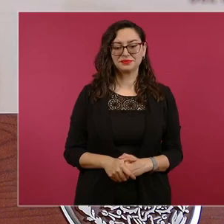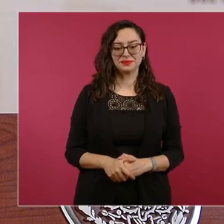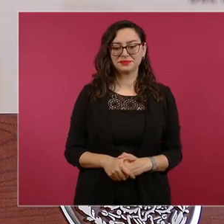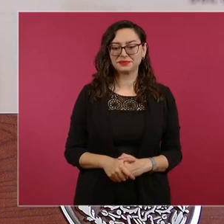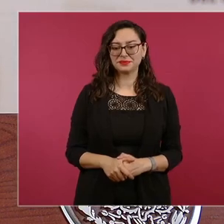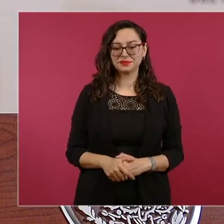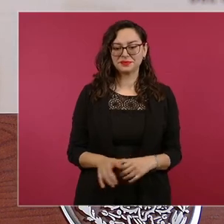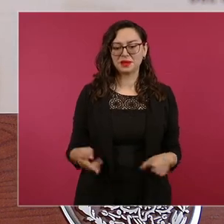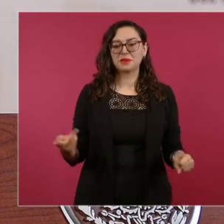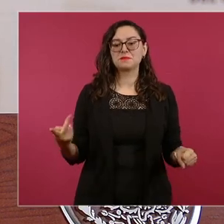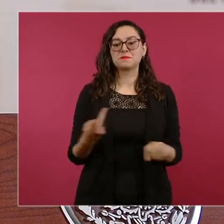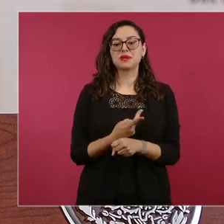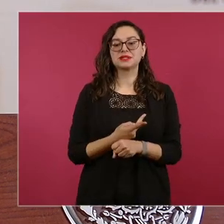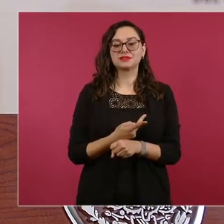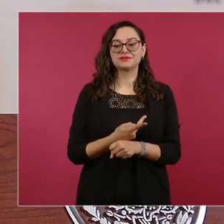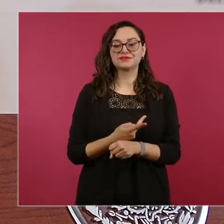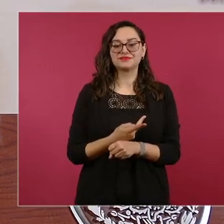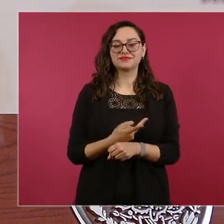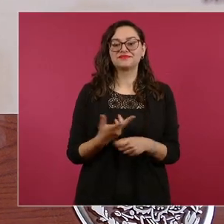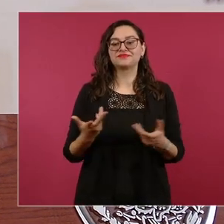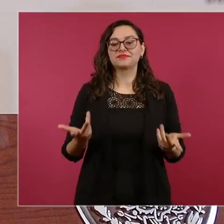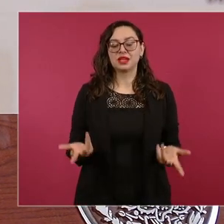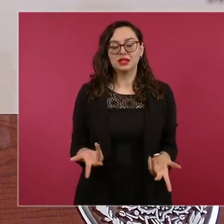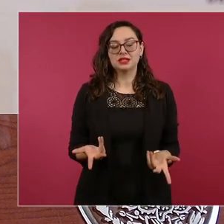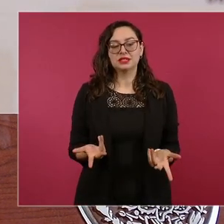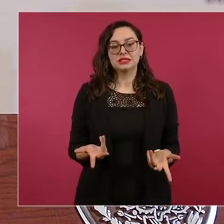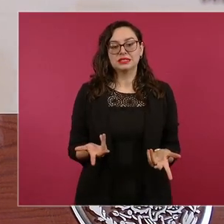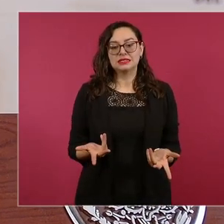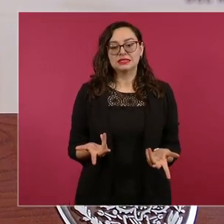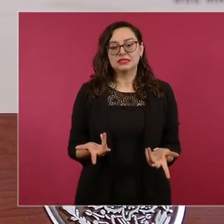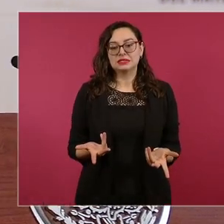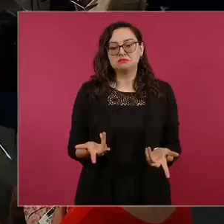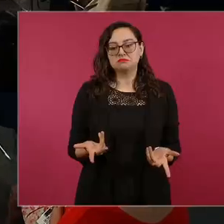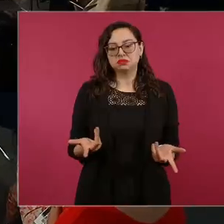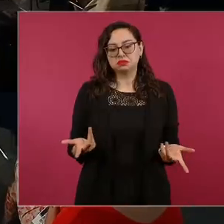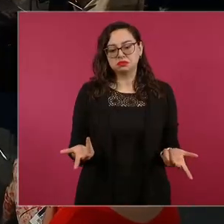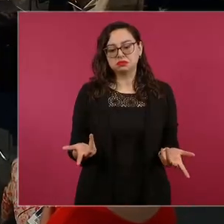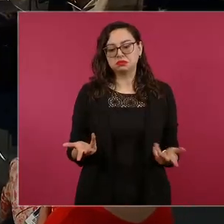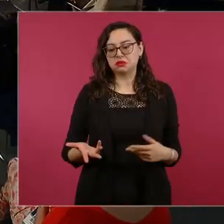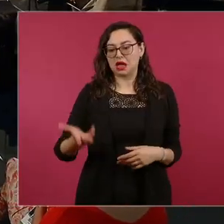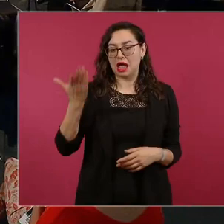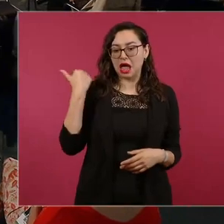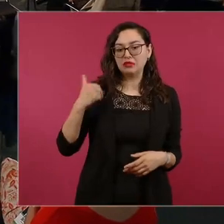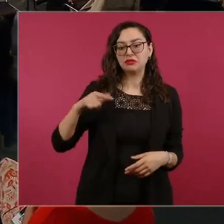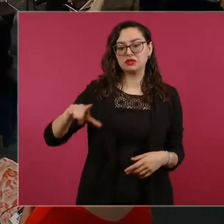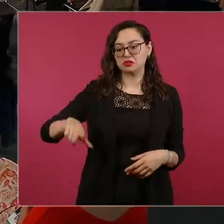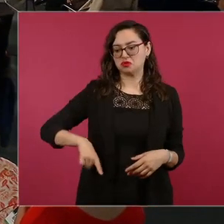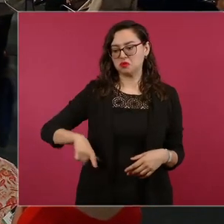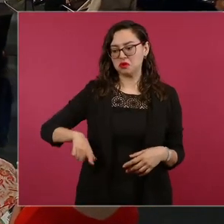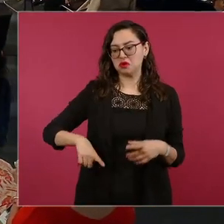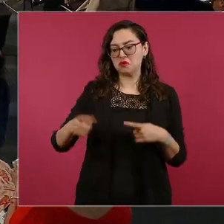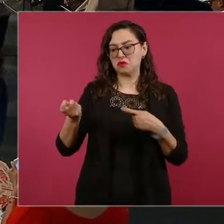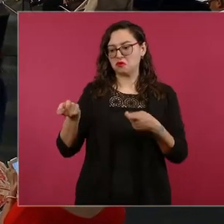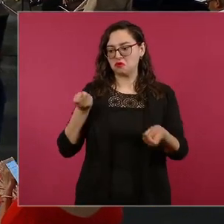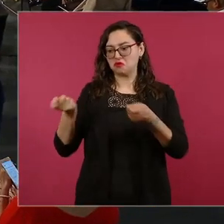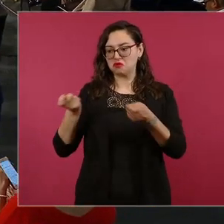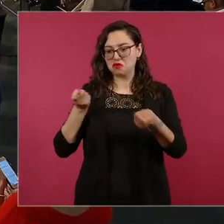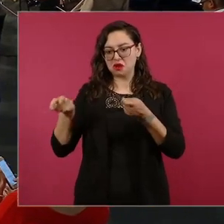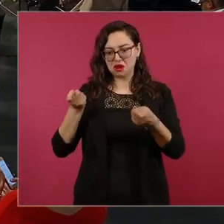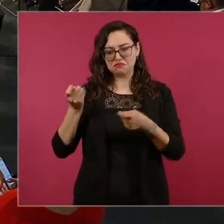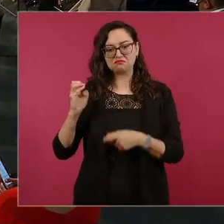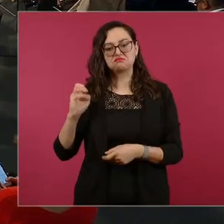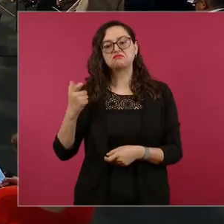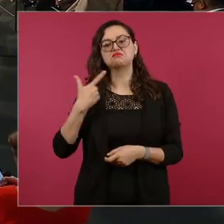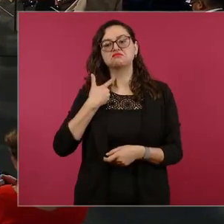porque la mayoría de los medios estaban apergollados por el